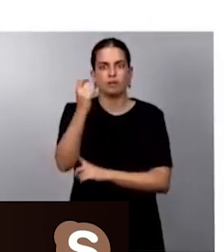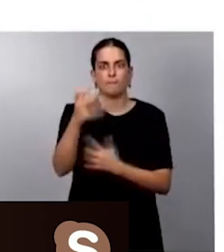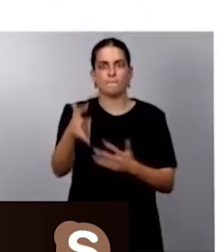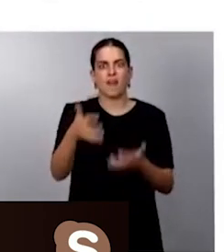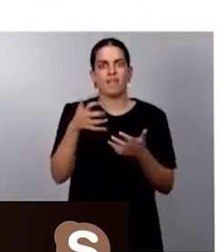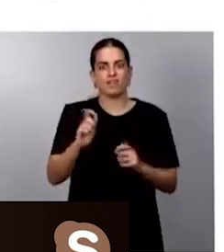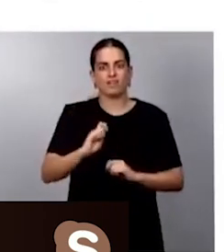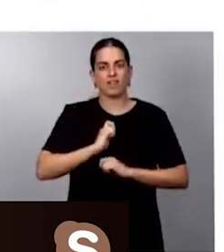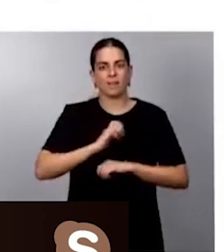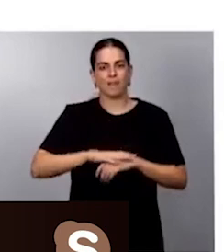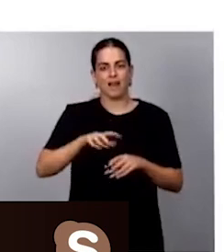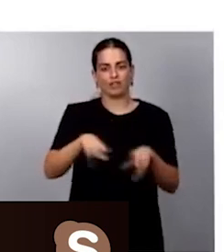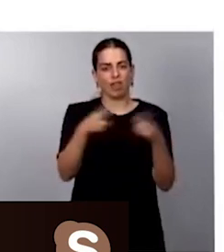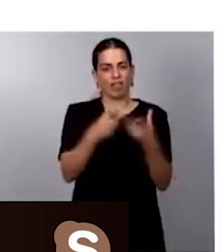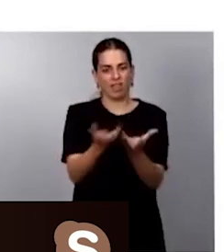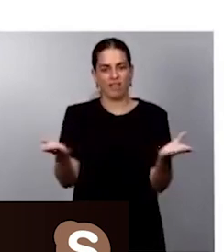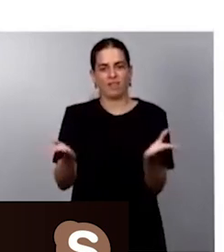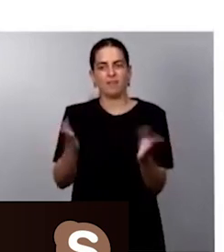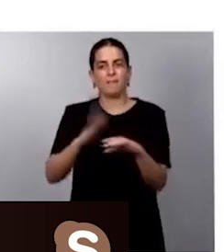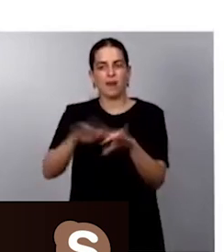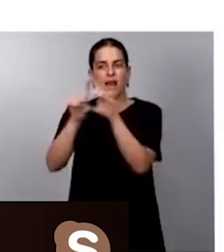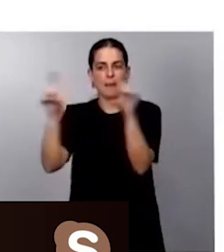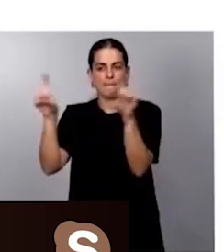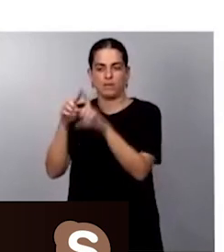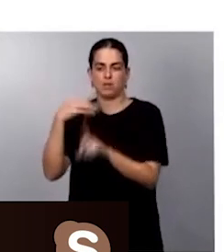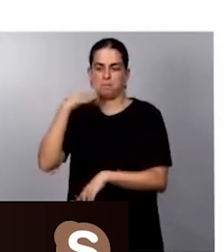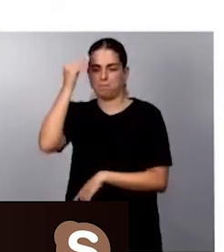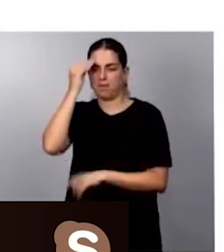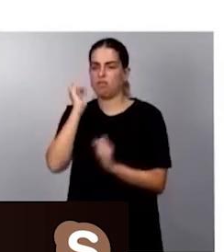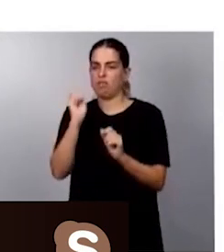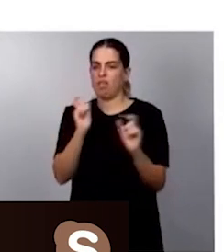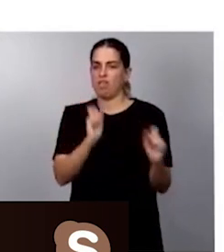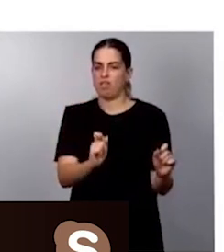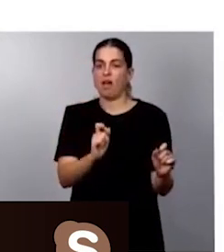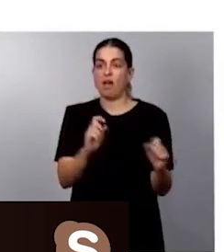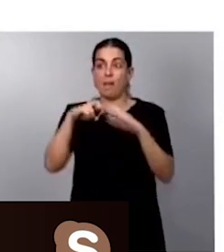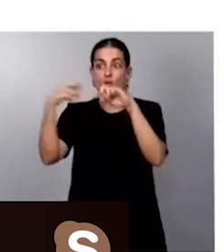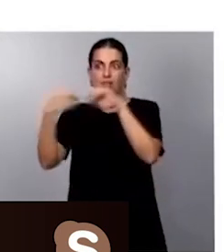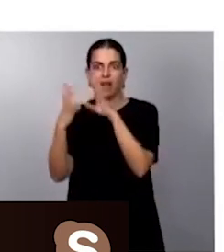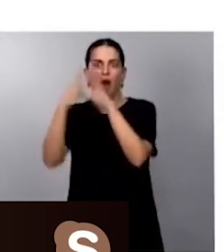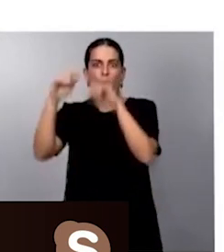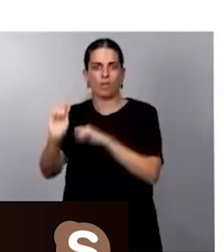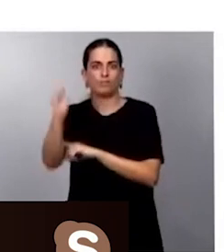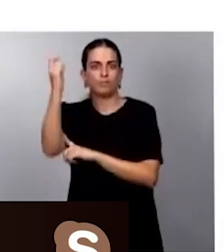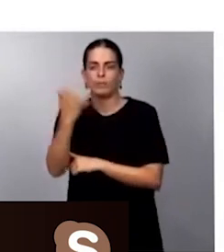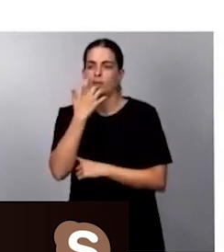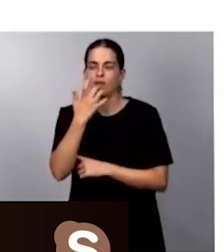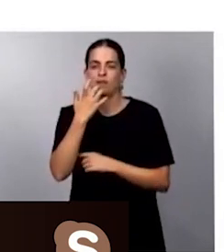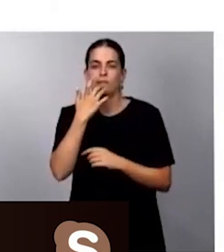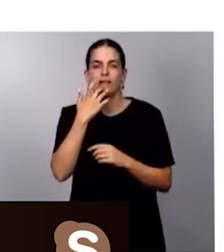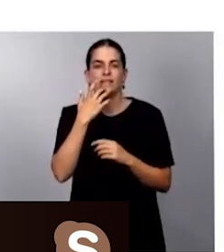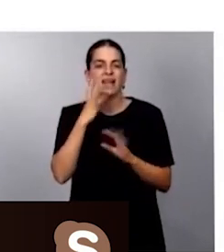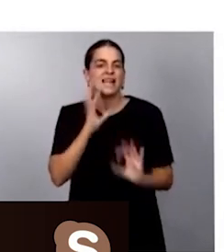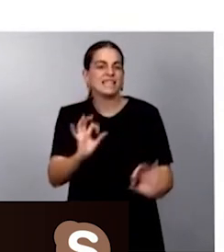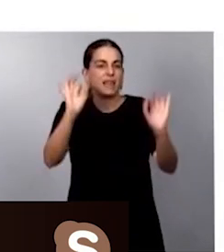mes quitando trabas al a la economía están haciendo lo contrario están haciendo todo lo